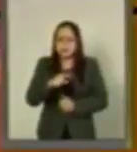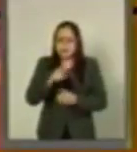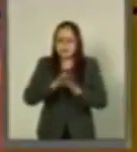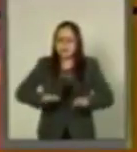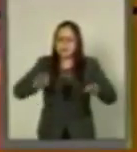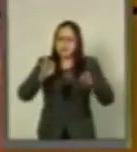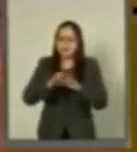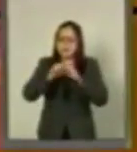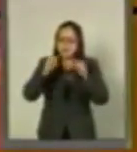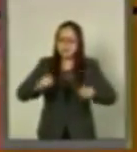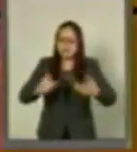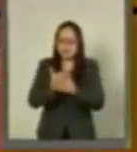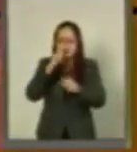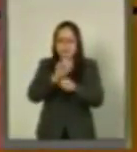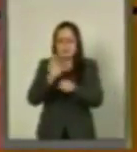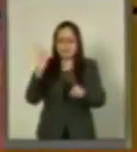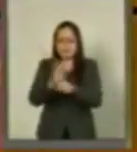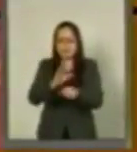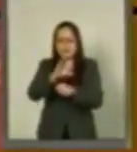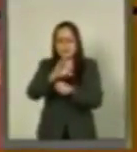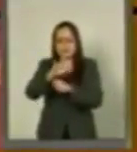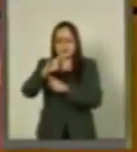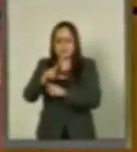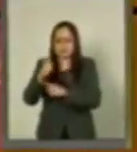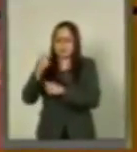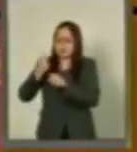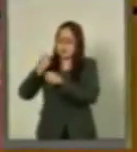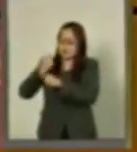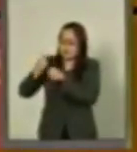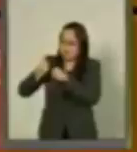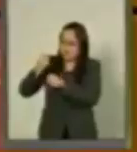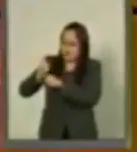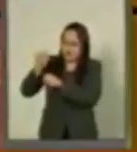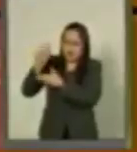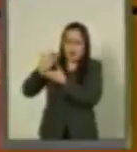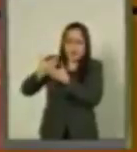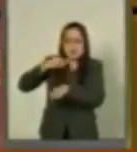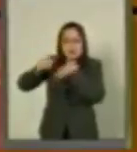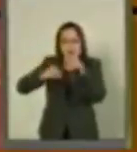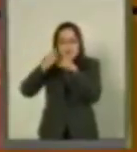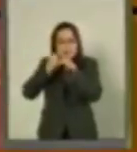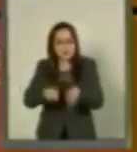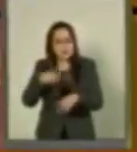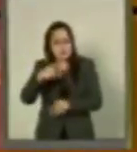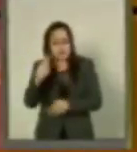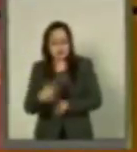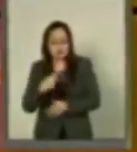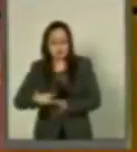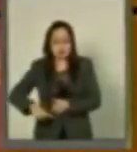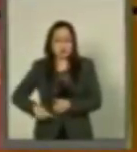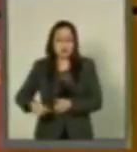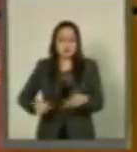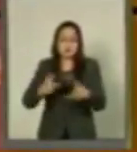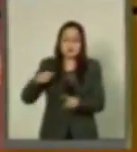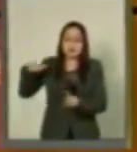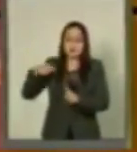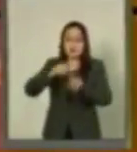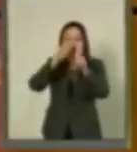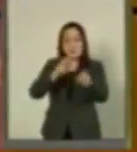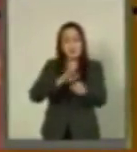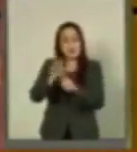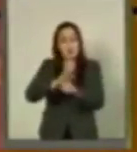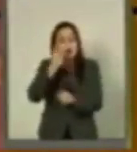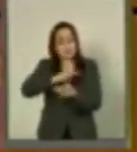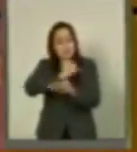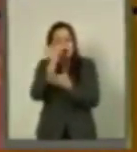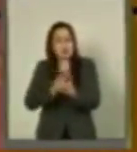de Protección Civil viene consolidándose desde años atrás, pero también es cierto que este gobierno es quien ha hecho del tema una